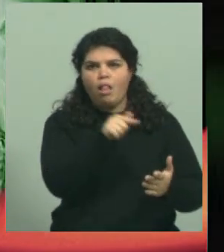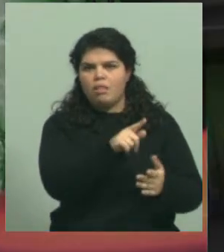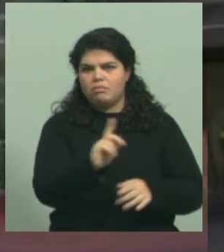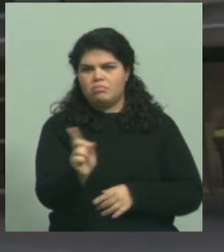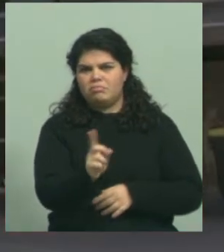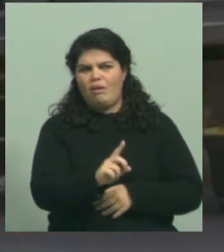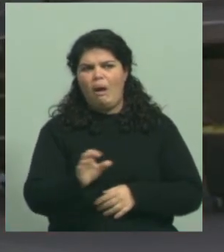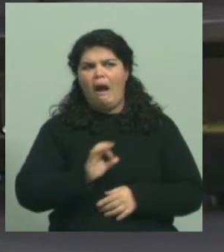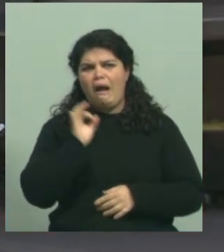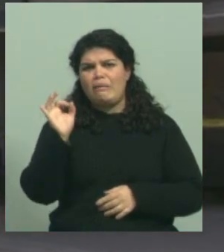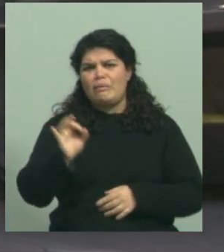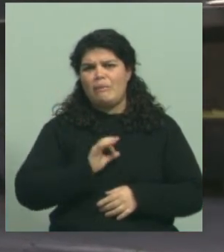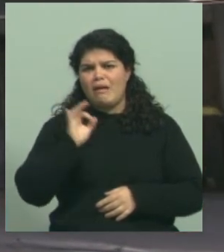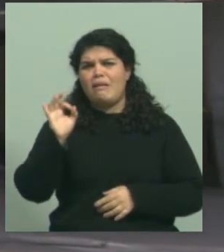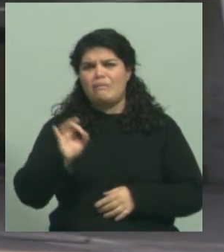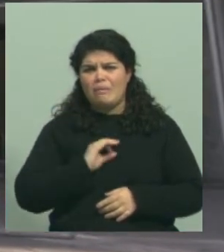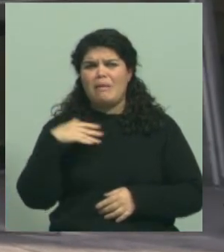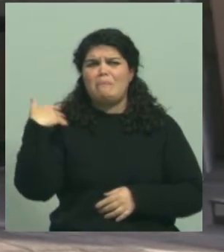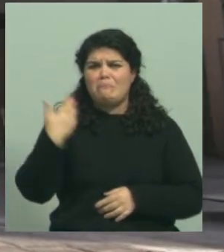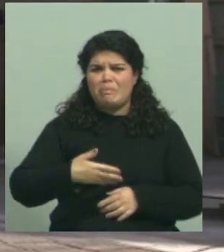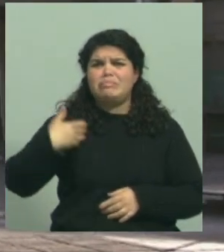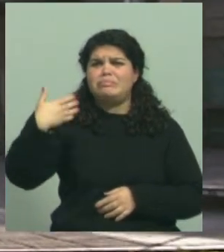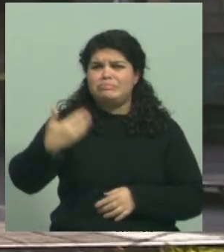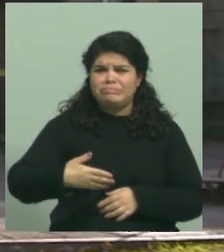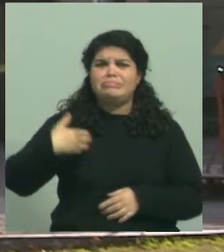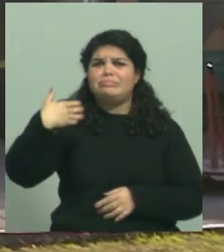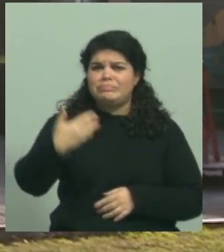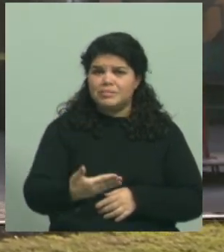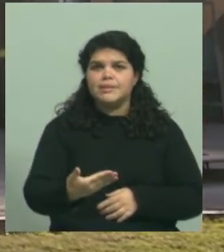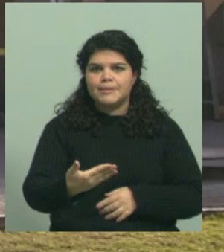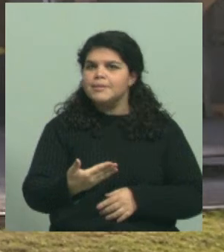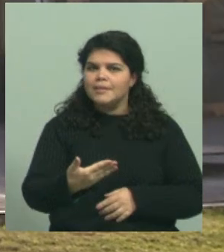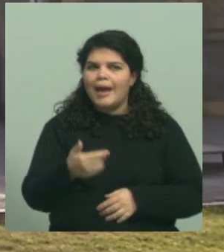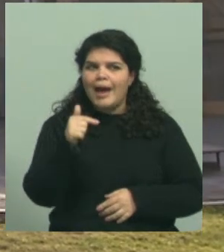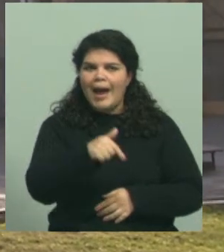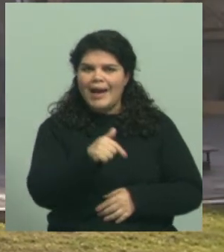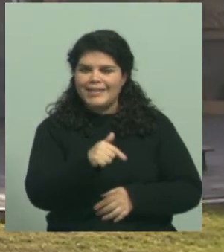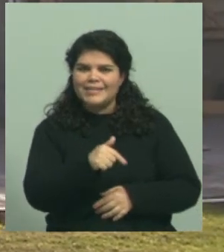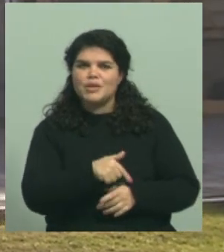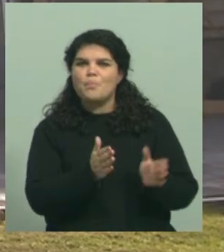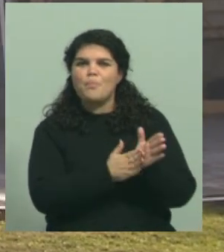largo de años y años. Aparte, también hay una idea de que hay